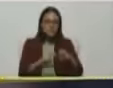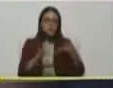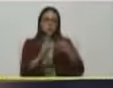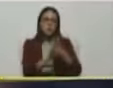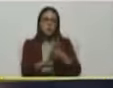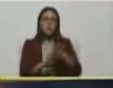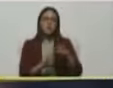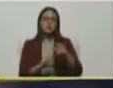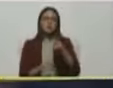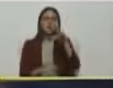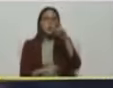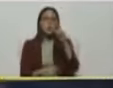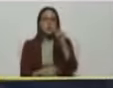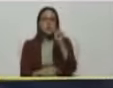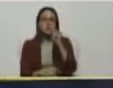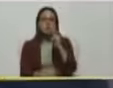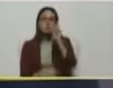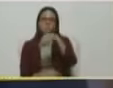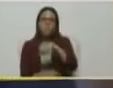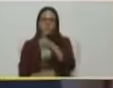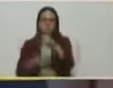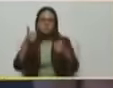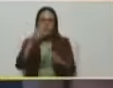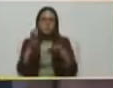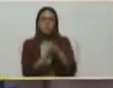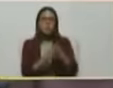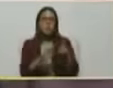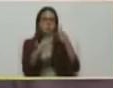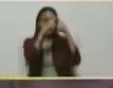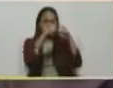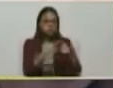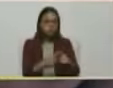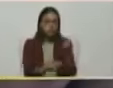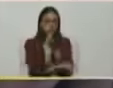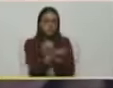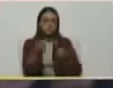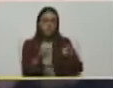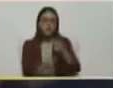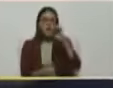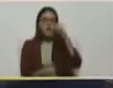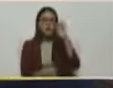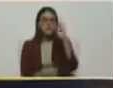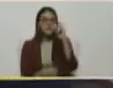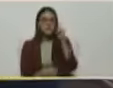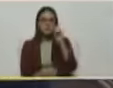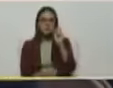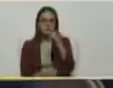vicepresidente de Finanzas, Eifred Segovia,